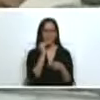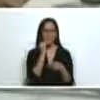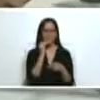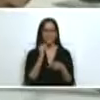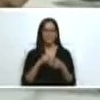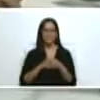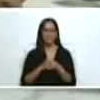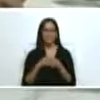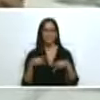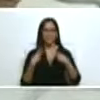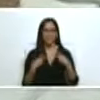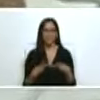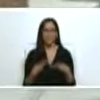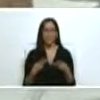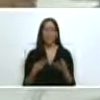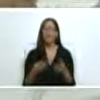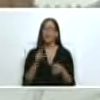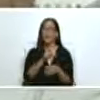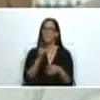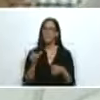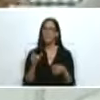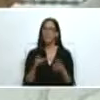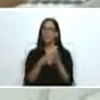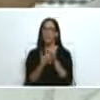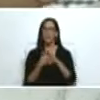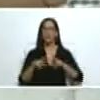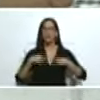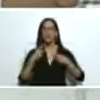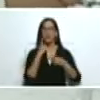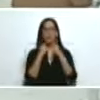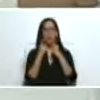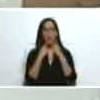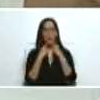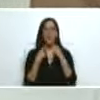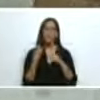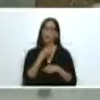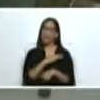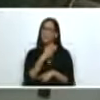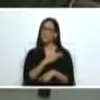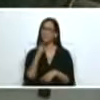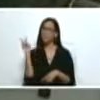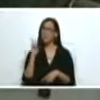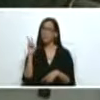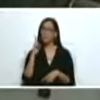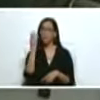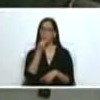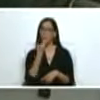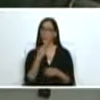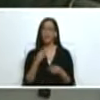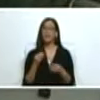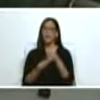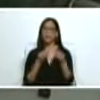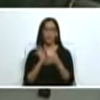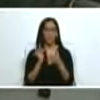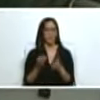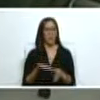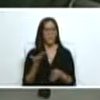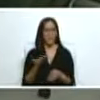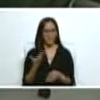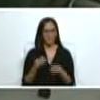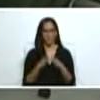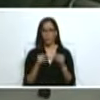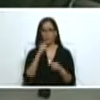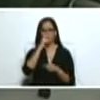misión, Barrio Nuevo, Barrio Tricolor, como la gran misión Venezuela Bella, que han jugado un papel muy importante todos estos